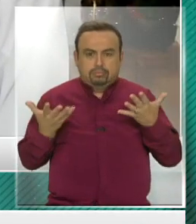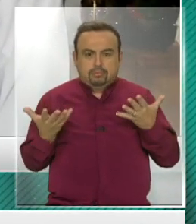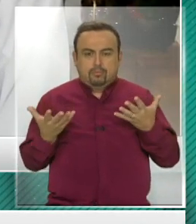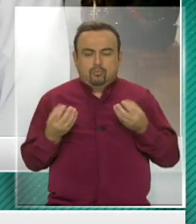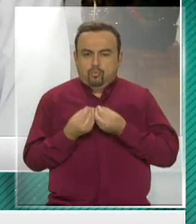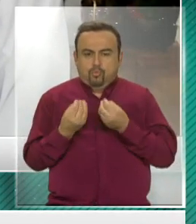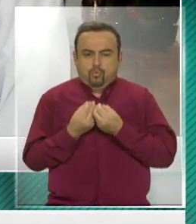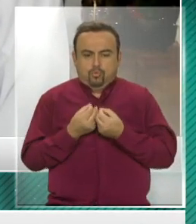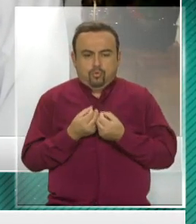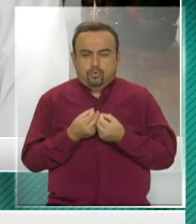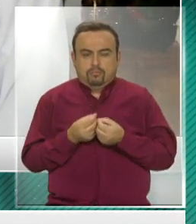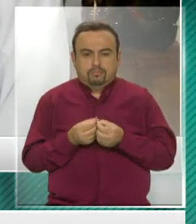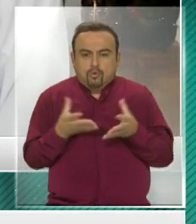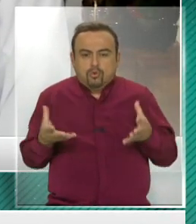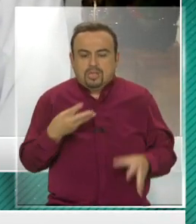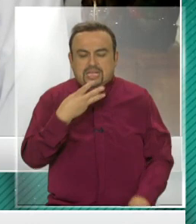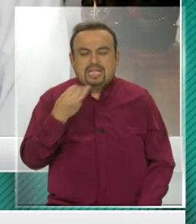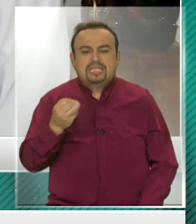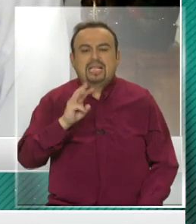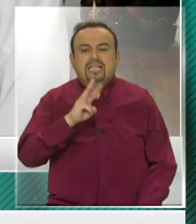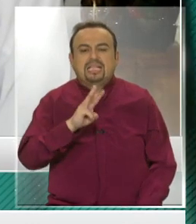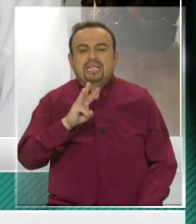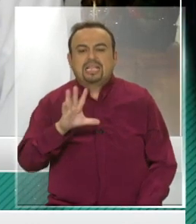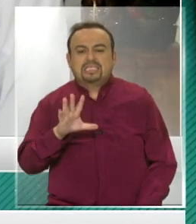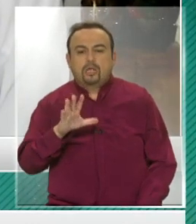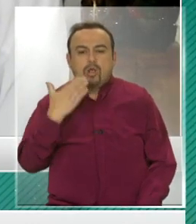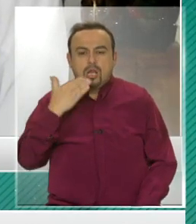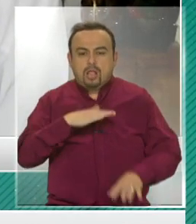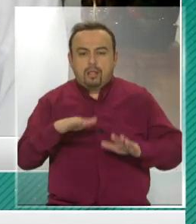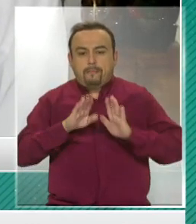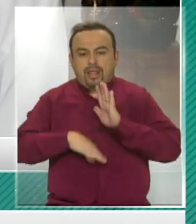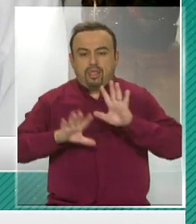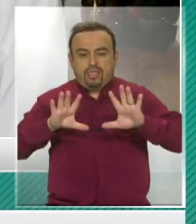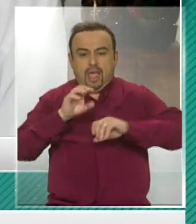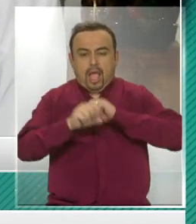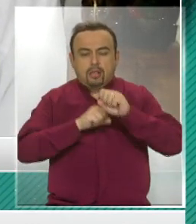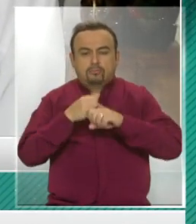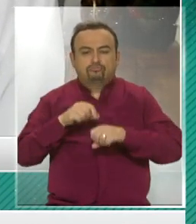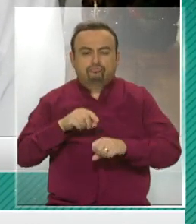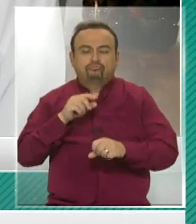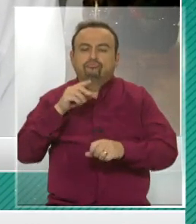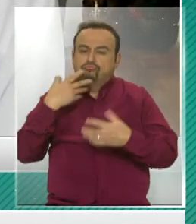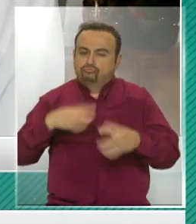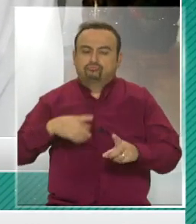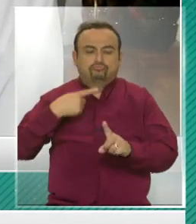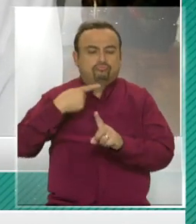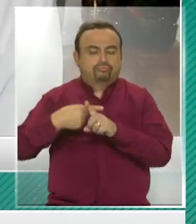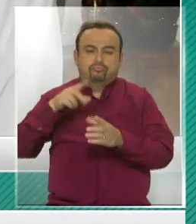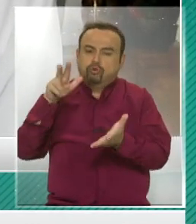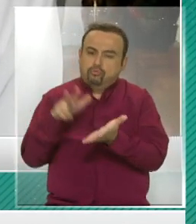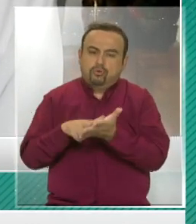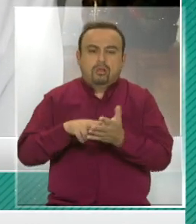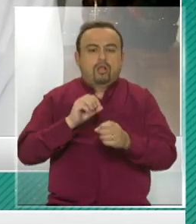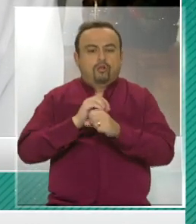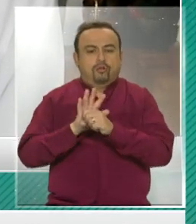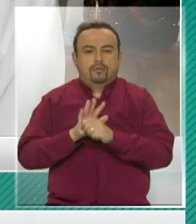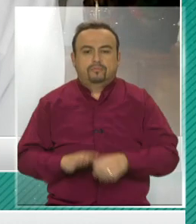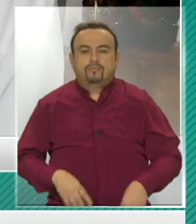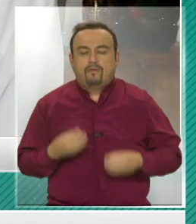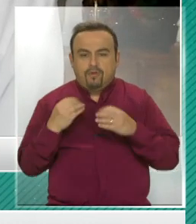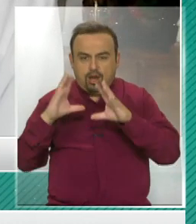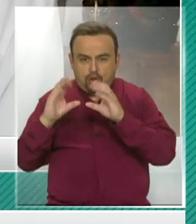muy duro los números son fuertes 335 niños menores de 10 años ya contagiados cuál es su punto de vista buenas noches